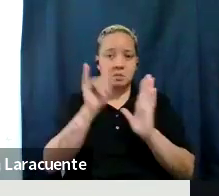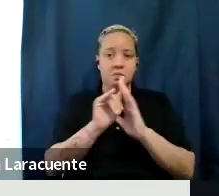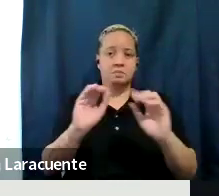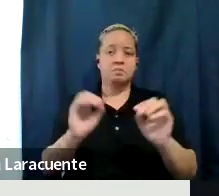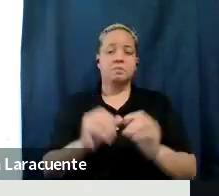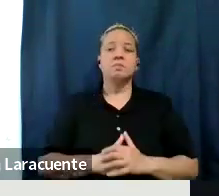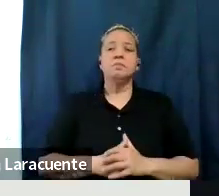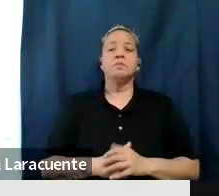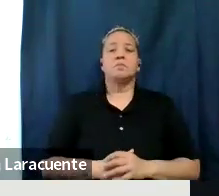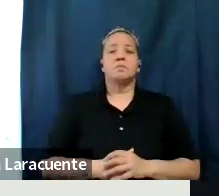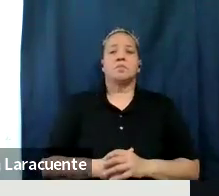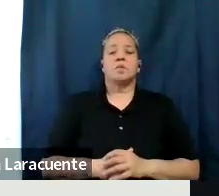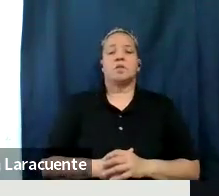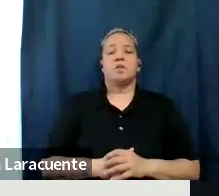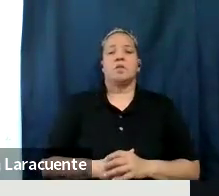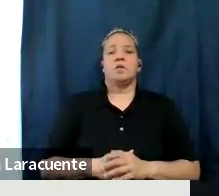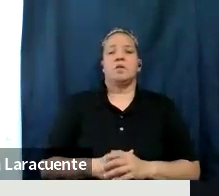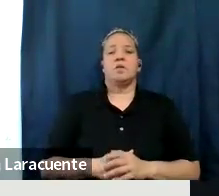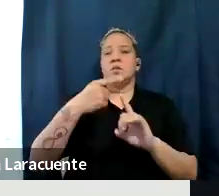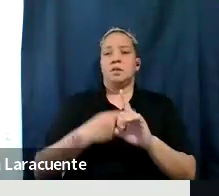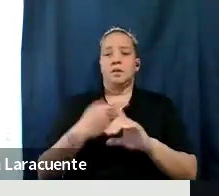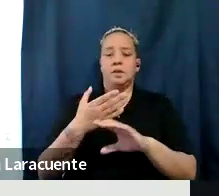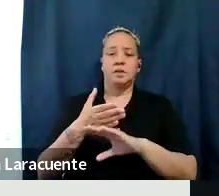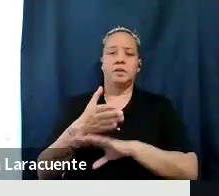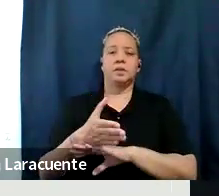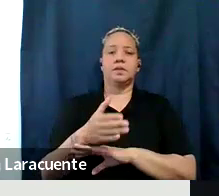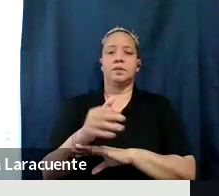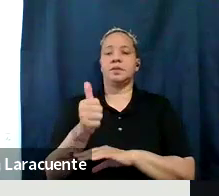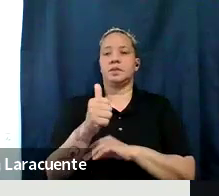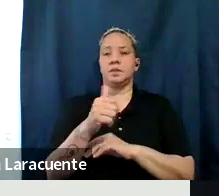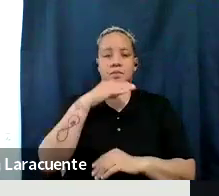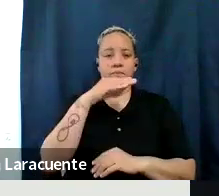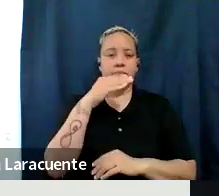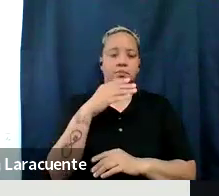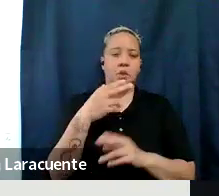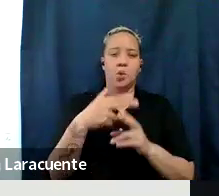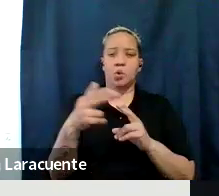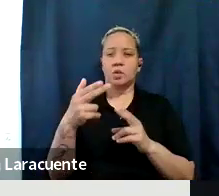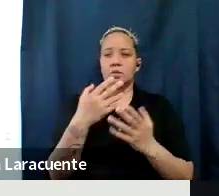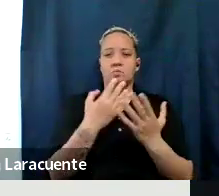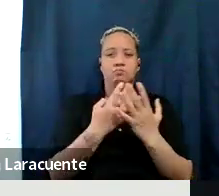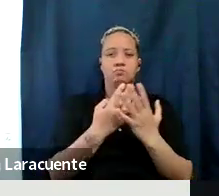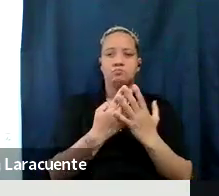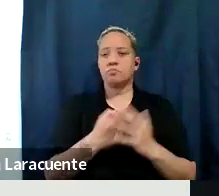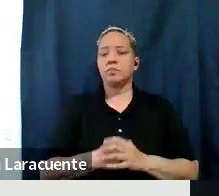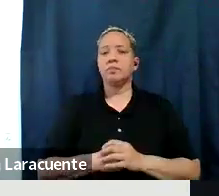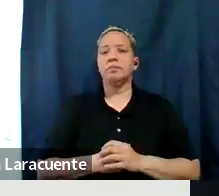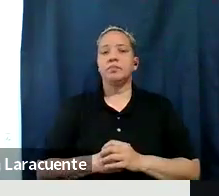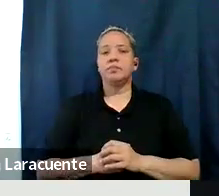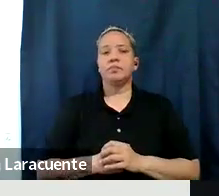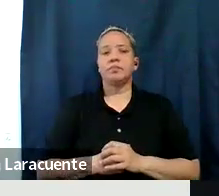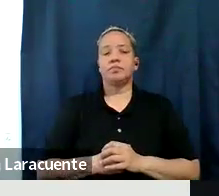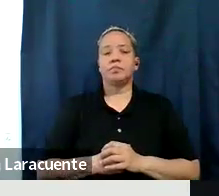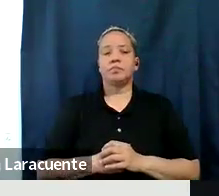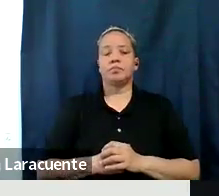Luego aparece un mes después, el 10 de octubre, una breve noticia también junto a